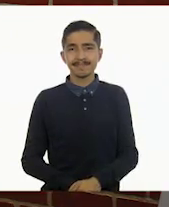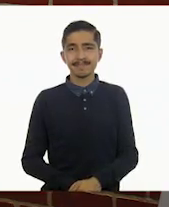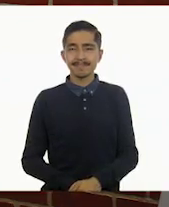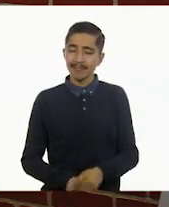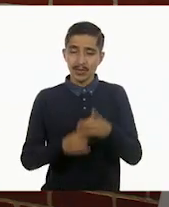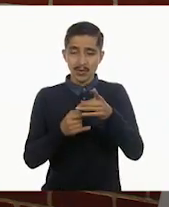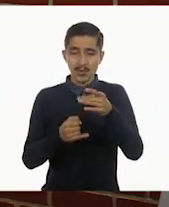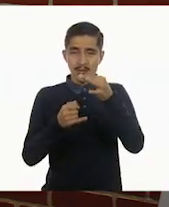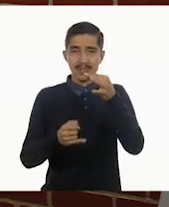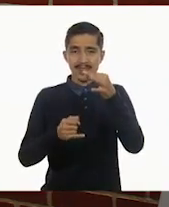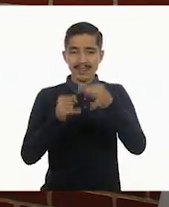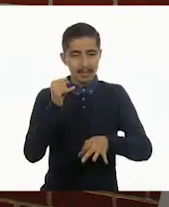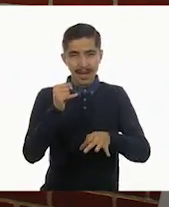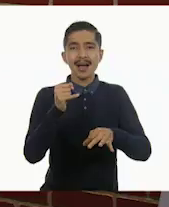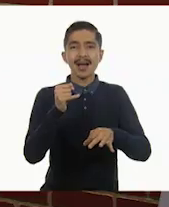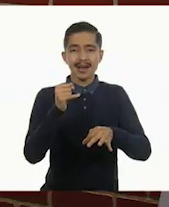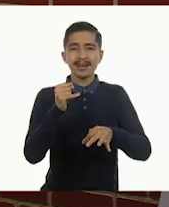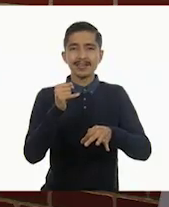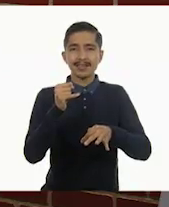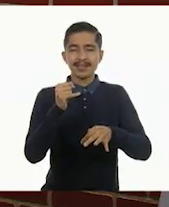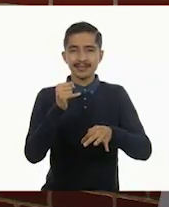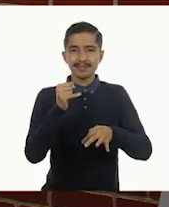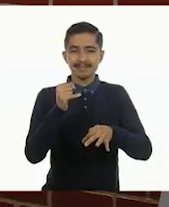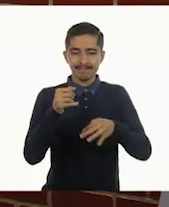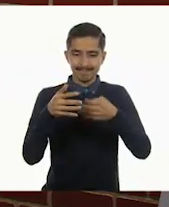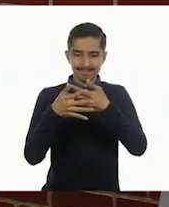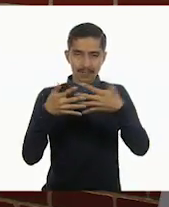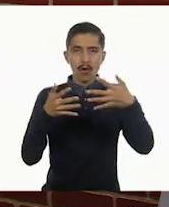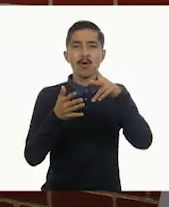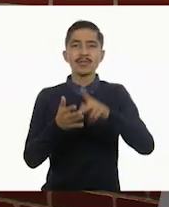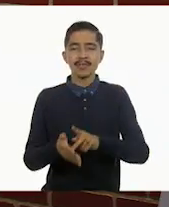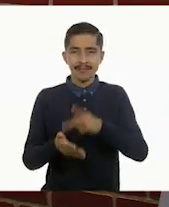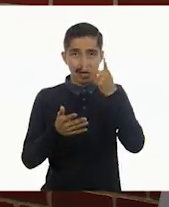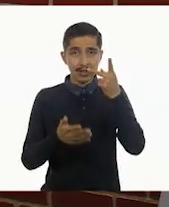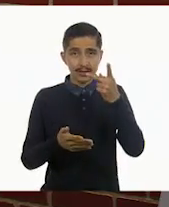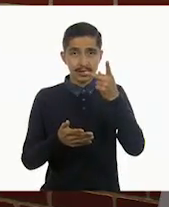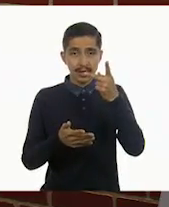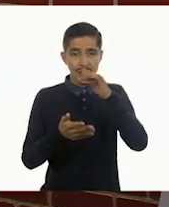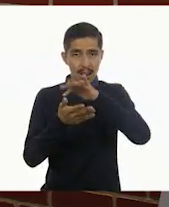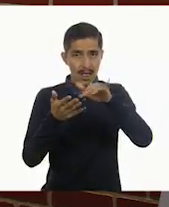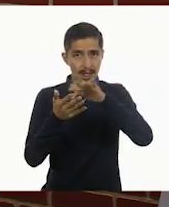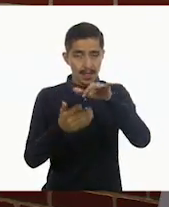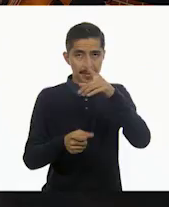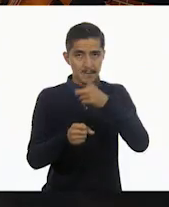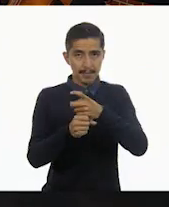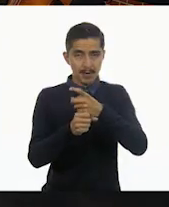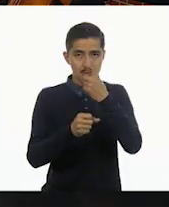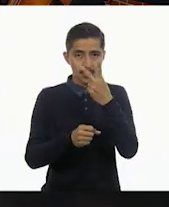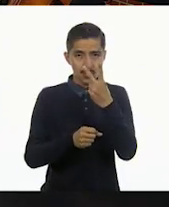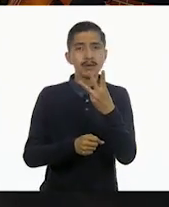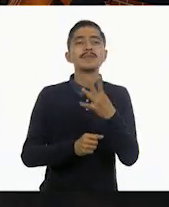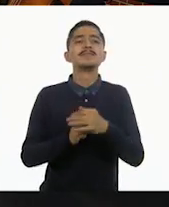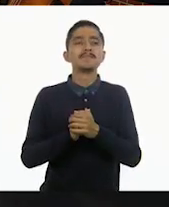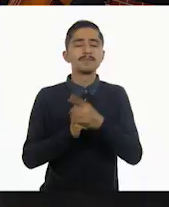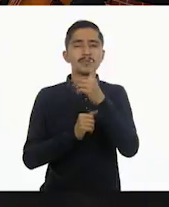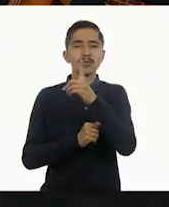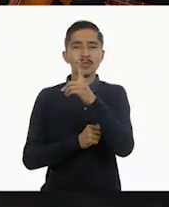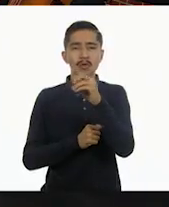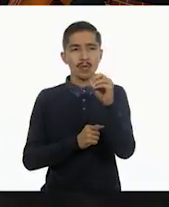Y por último, la última frase de hoy. Otra vez, solamente leyendo. Tres y